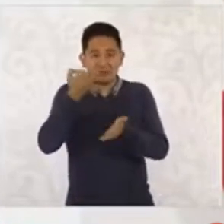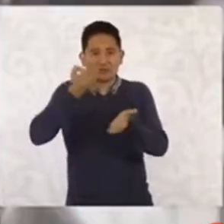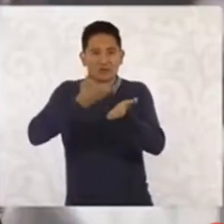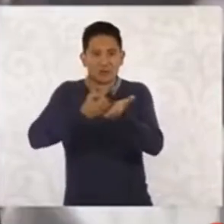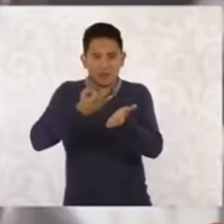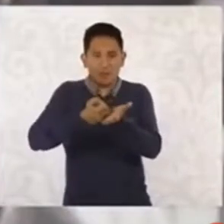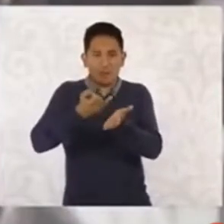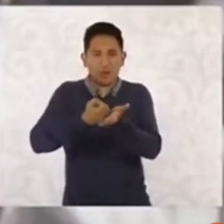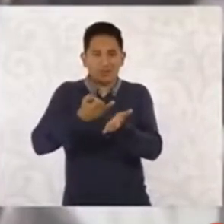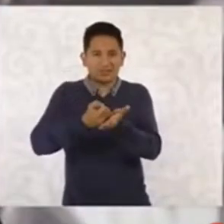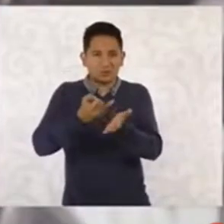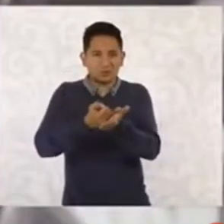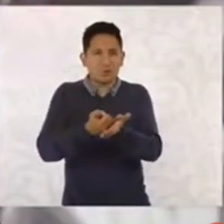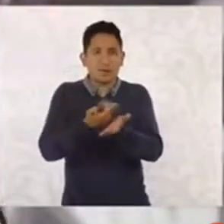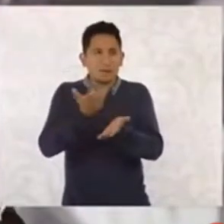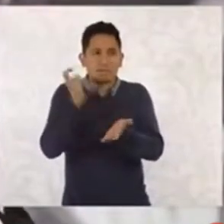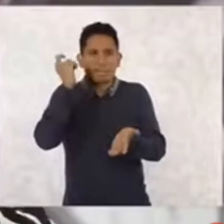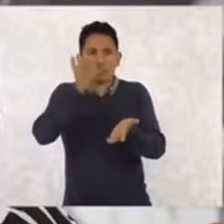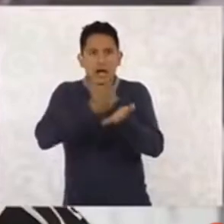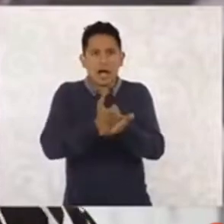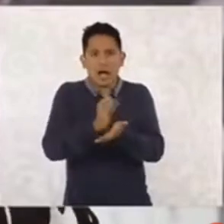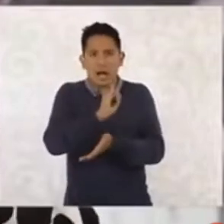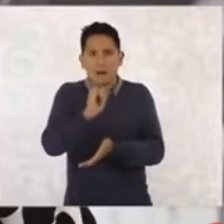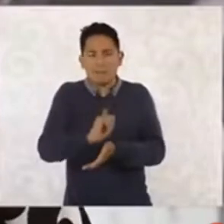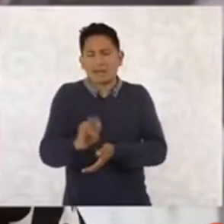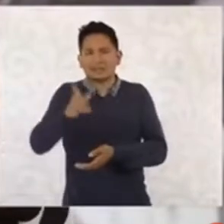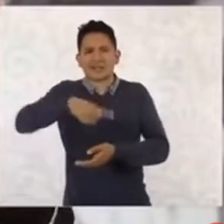sin pagarlos realmente y además